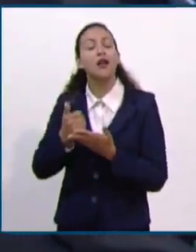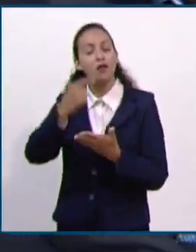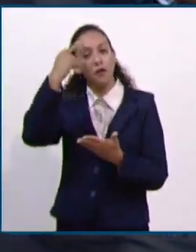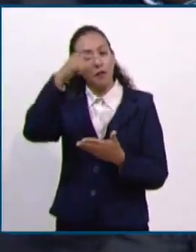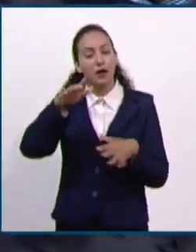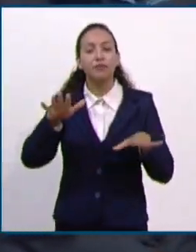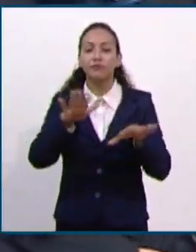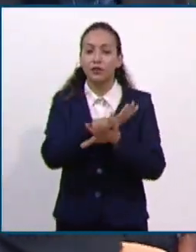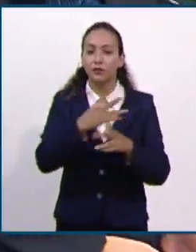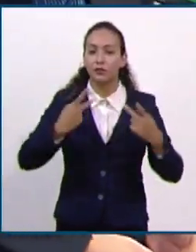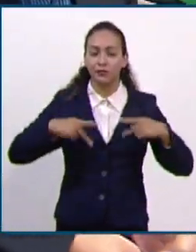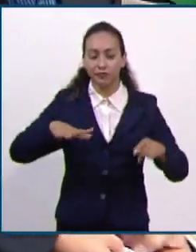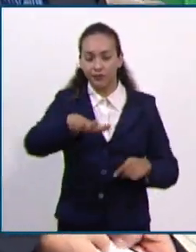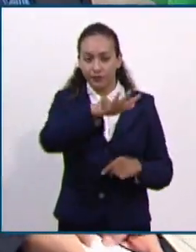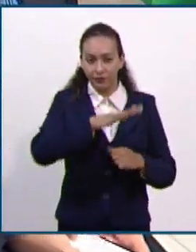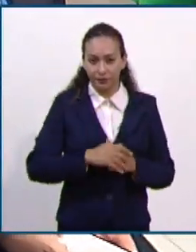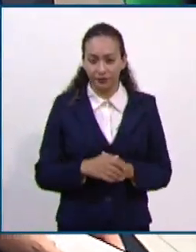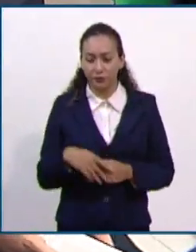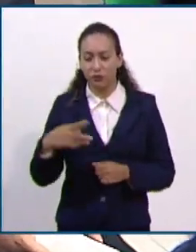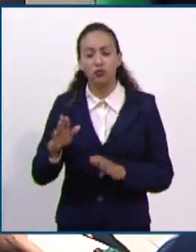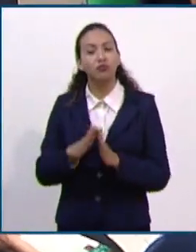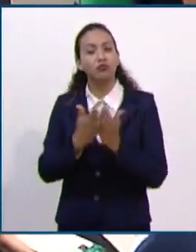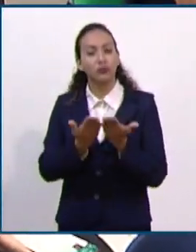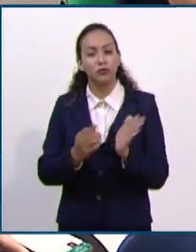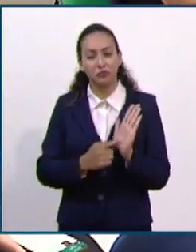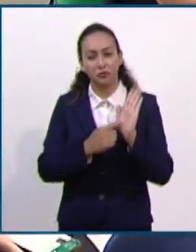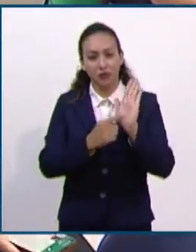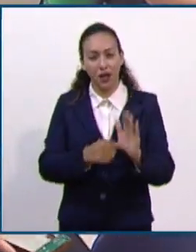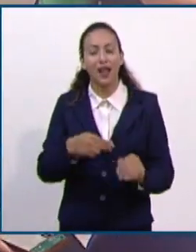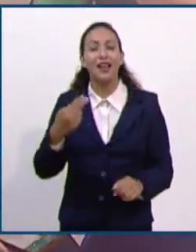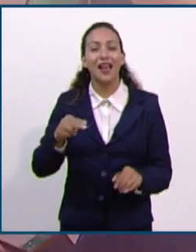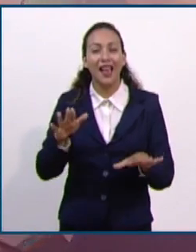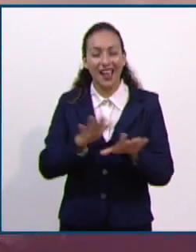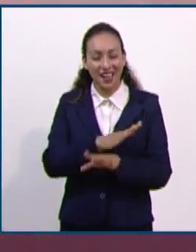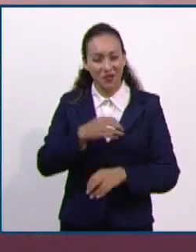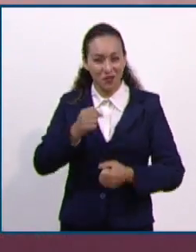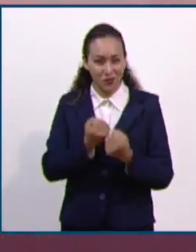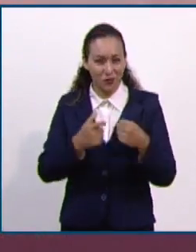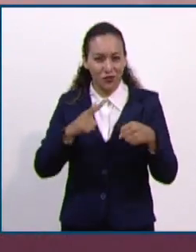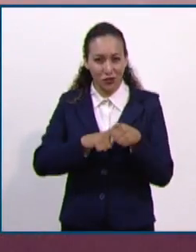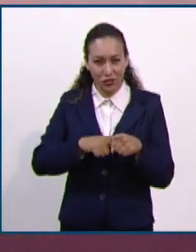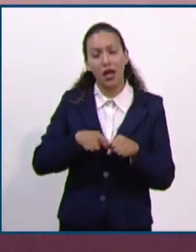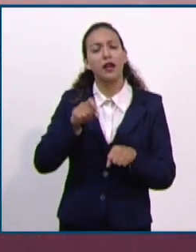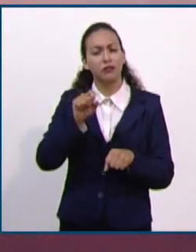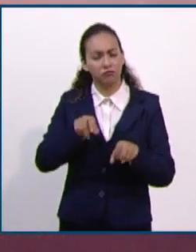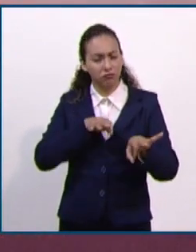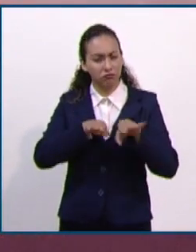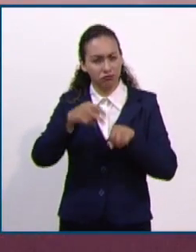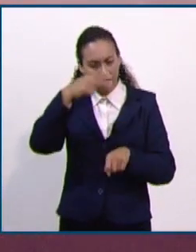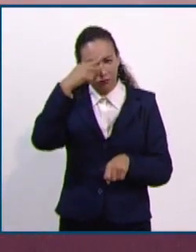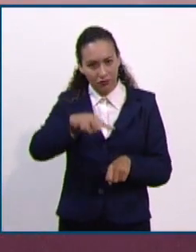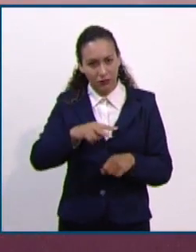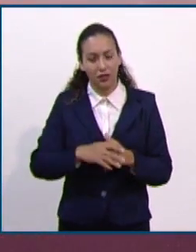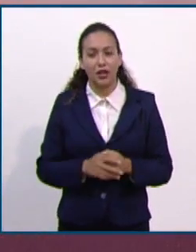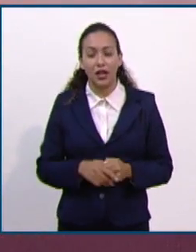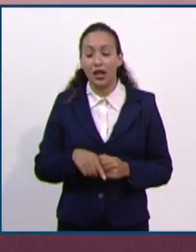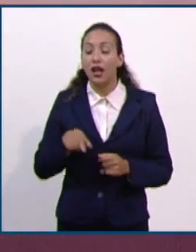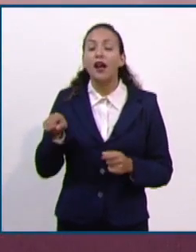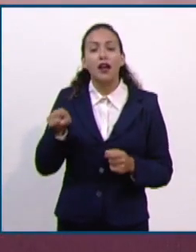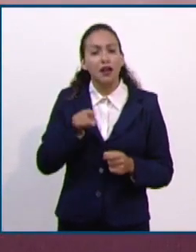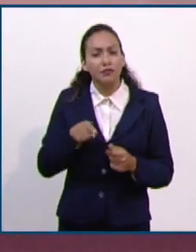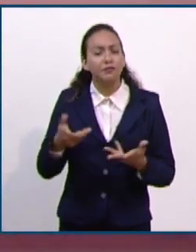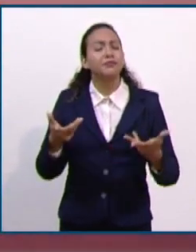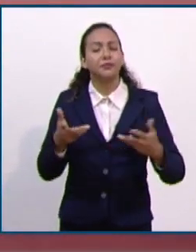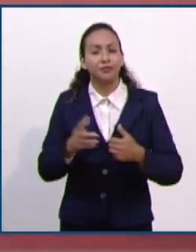social. Durante la presentación de su libro Cambio Social y Justicia Laboral en México, en el Tribunal Federal de Conciliación y